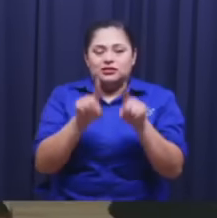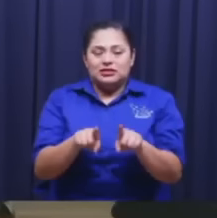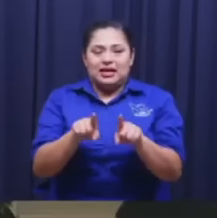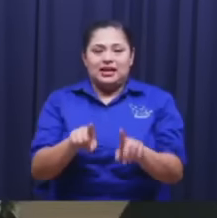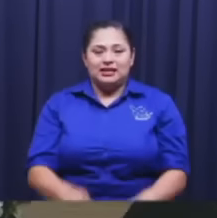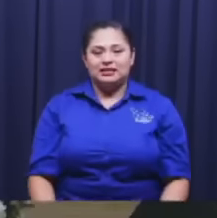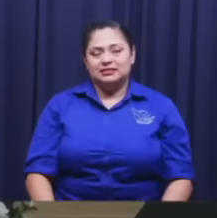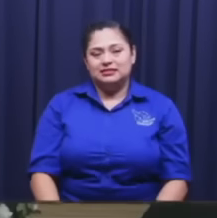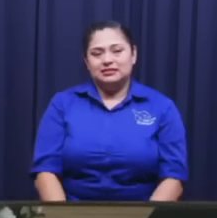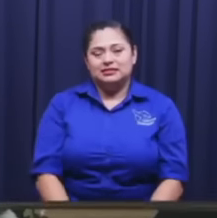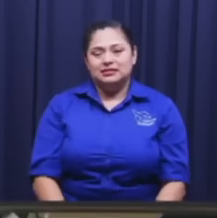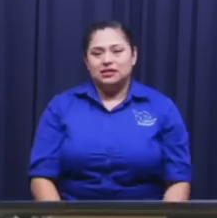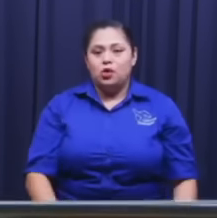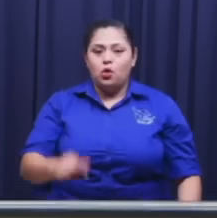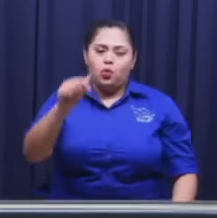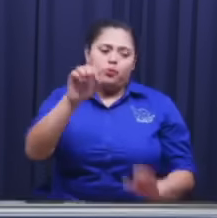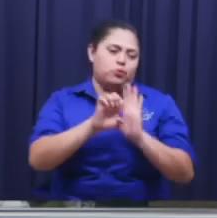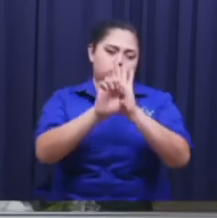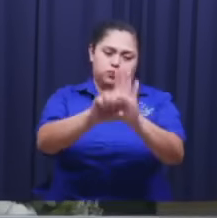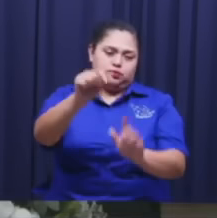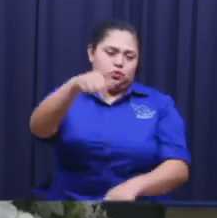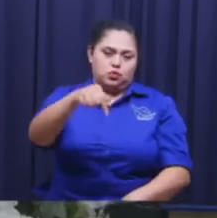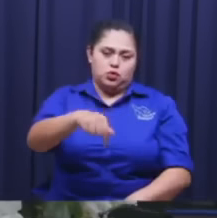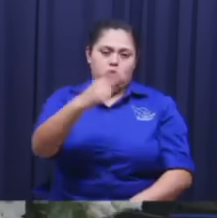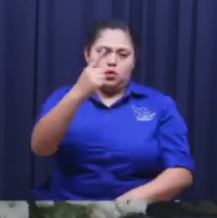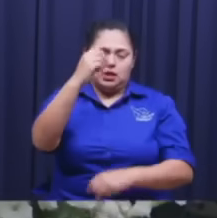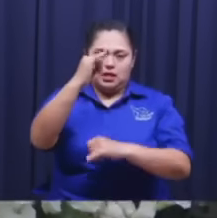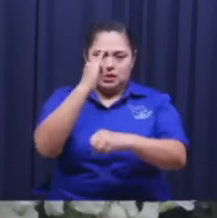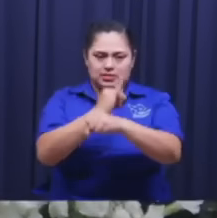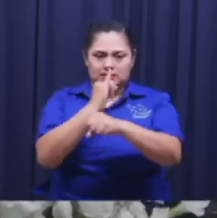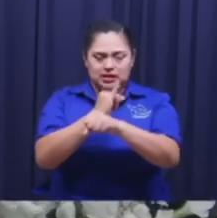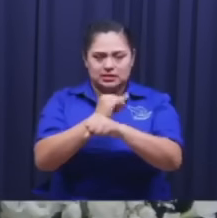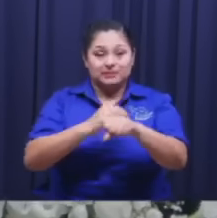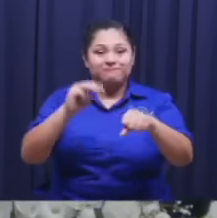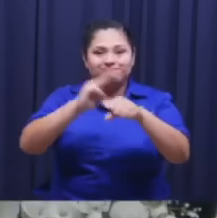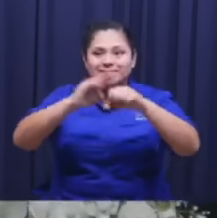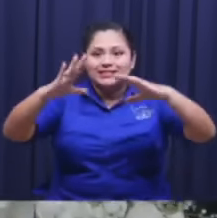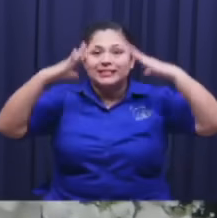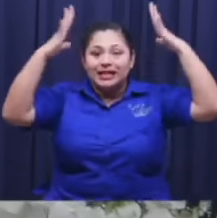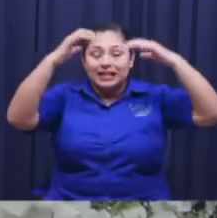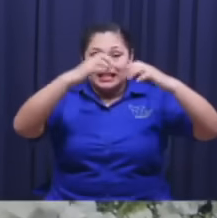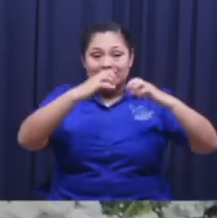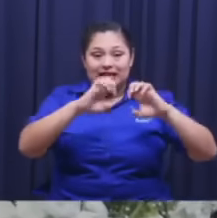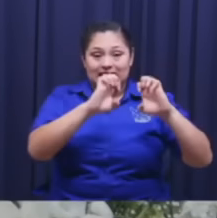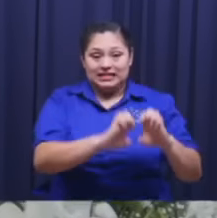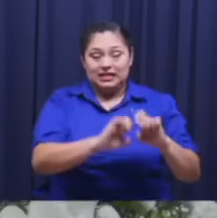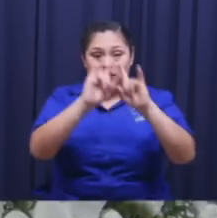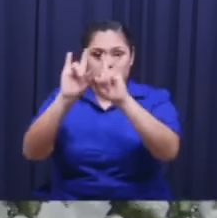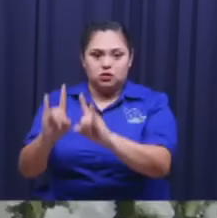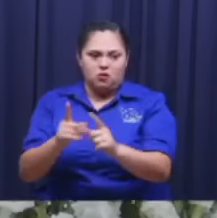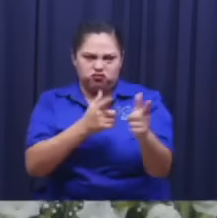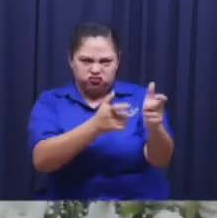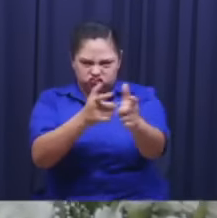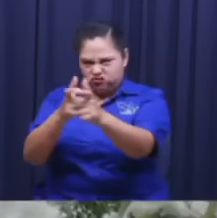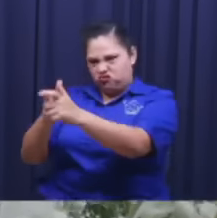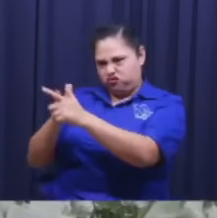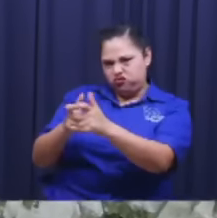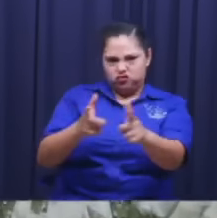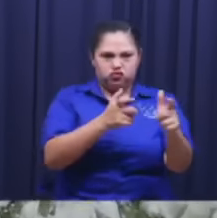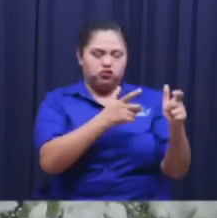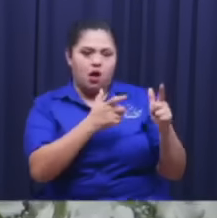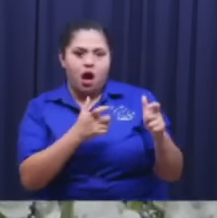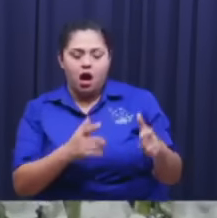ejemplo, hoy mismo, ¿verdad?, en una de las iglesias más grandes de Estados Unidos, Lakewood Church, una balacera,